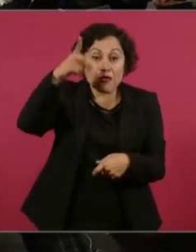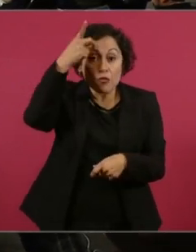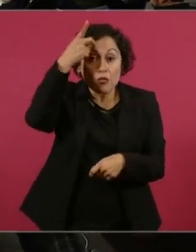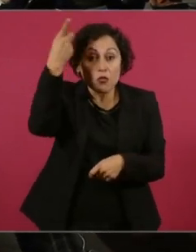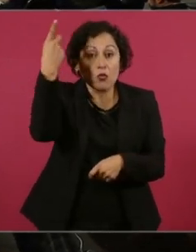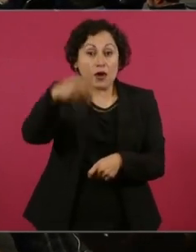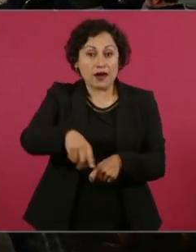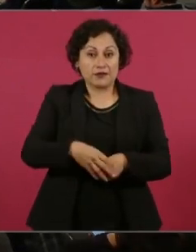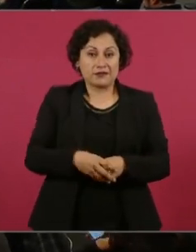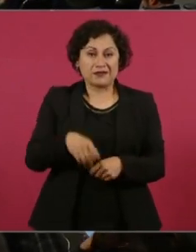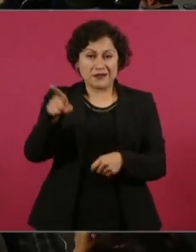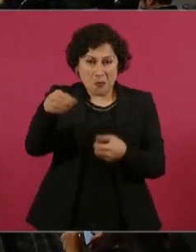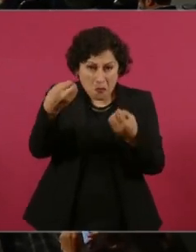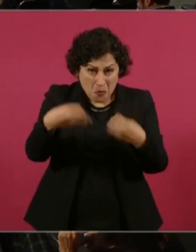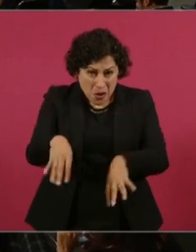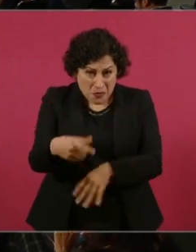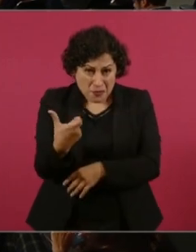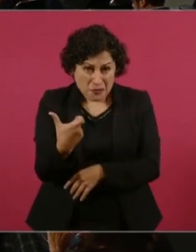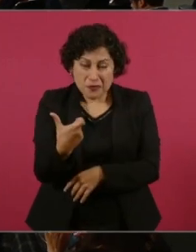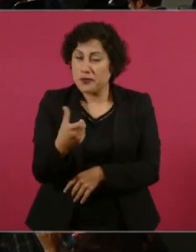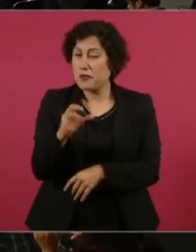no les gusta.